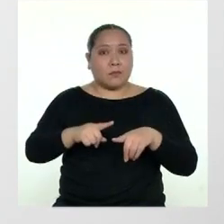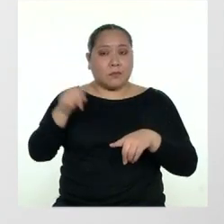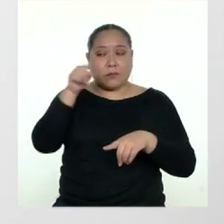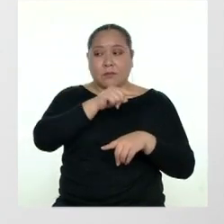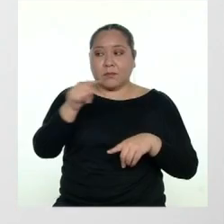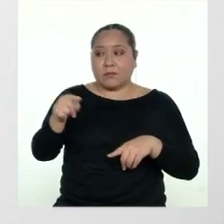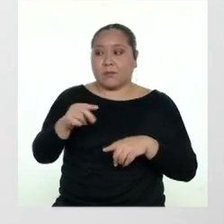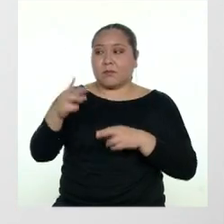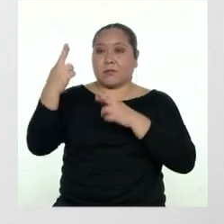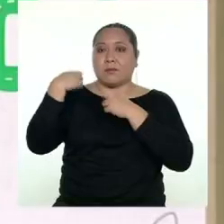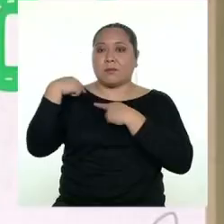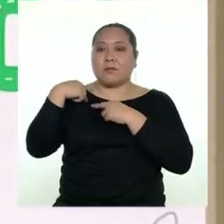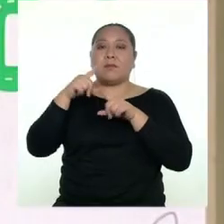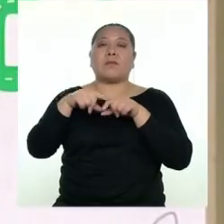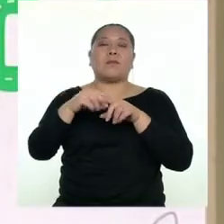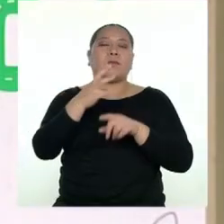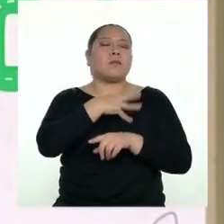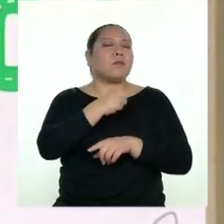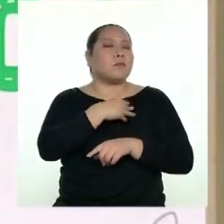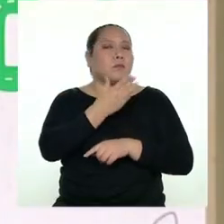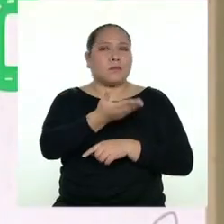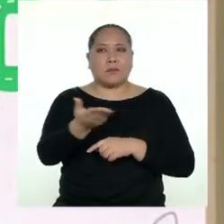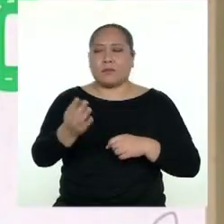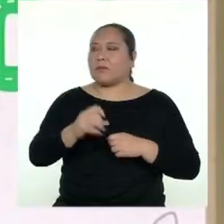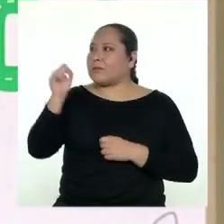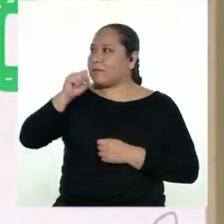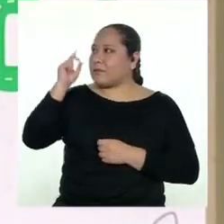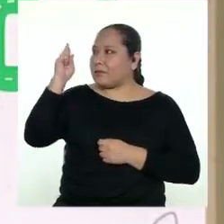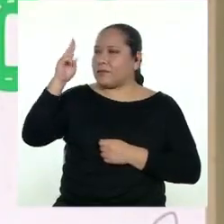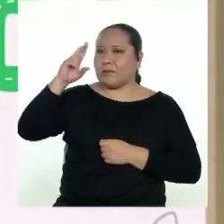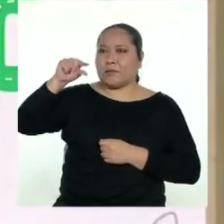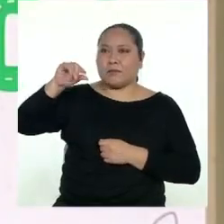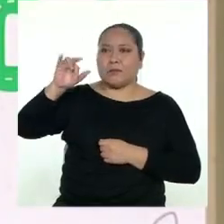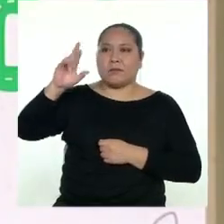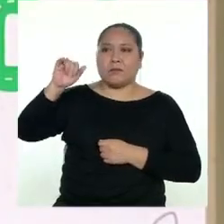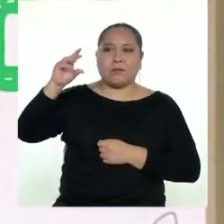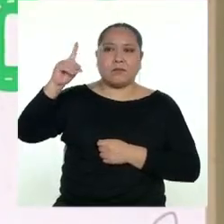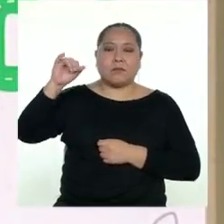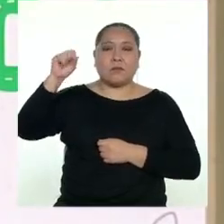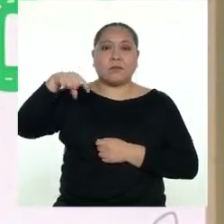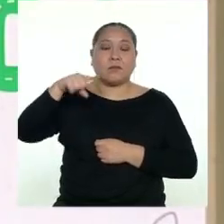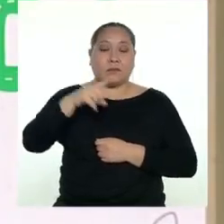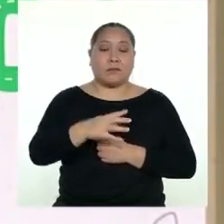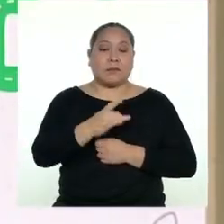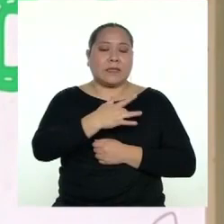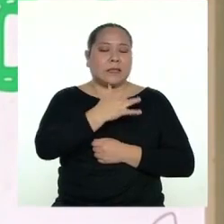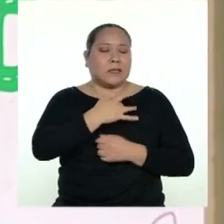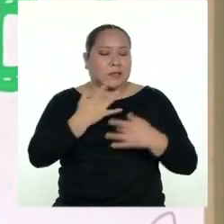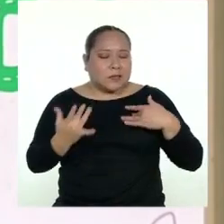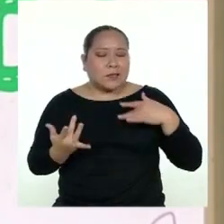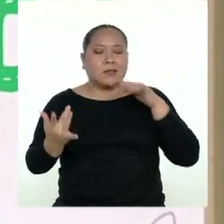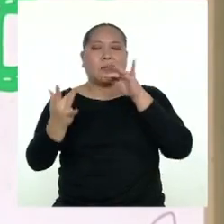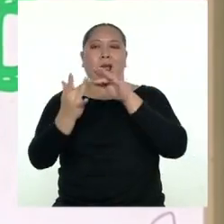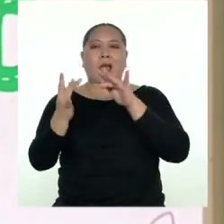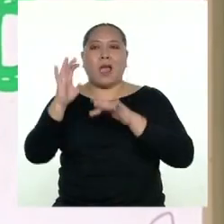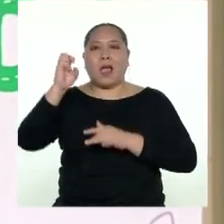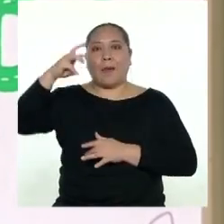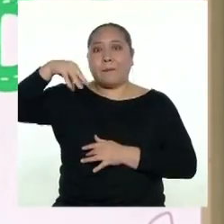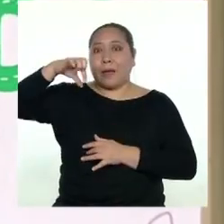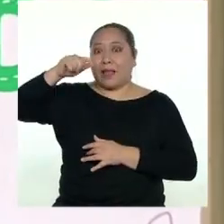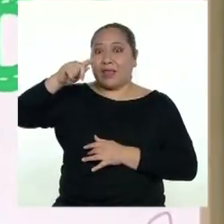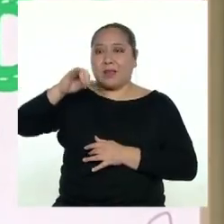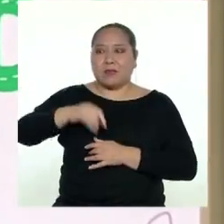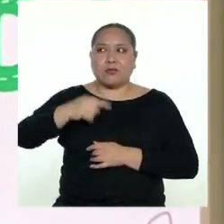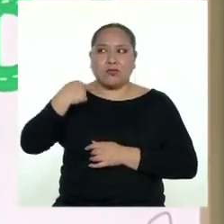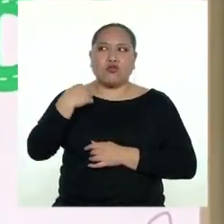asumir según la edad que tengamos. Sí, profesora Geraldine, hay que ser empáticos y darnos cuenta que si nosotros fuéramos los